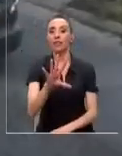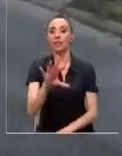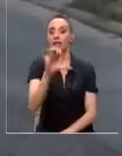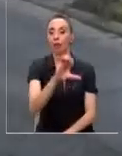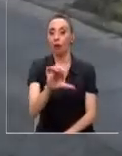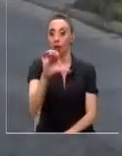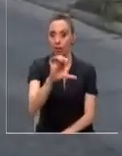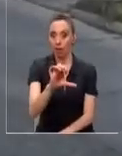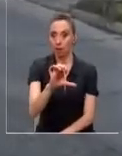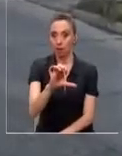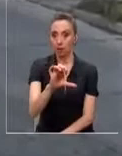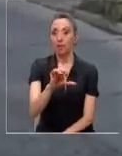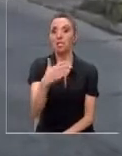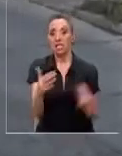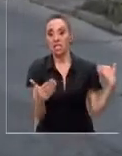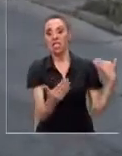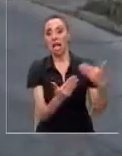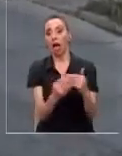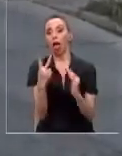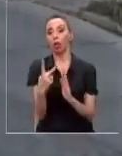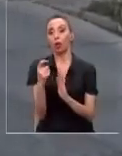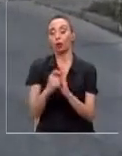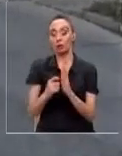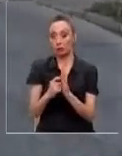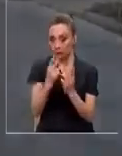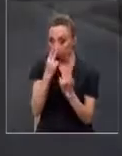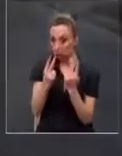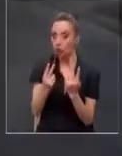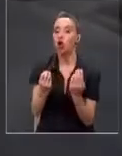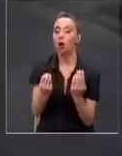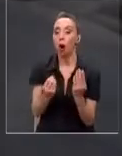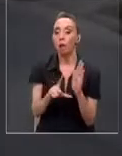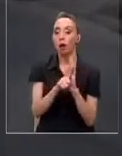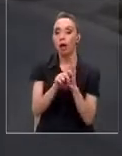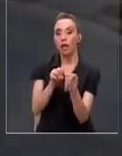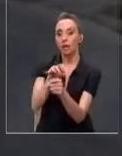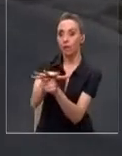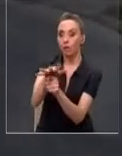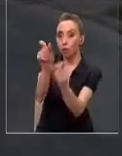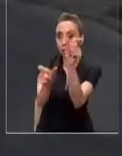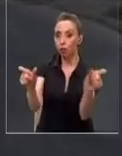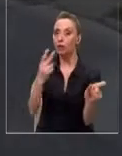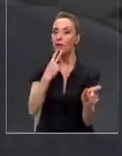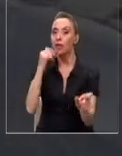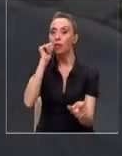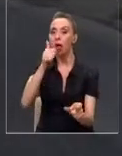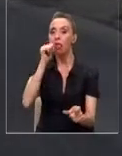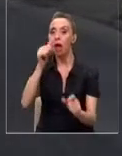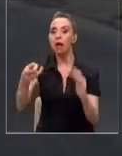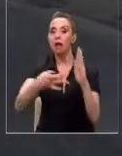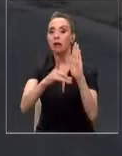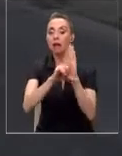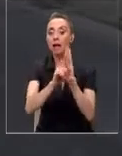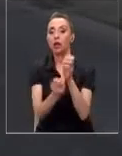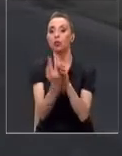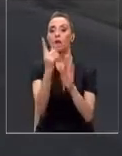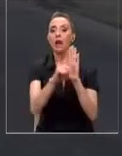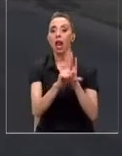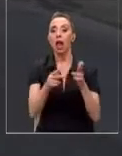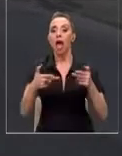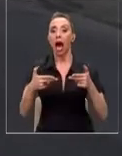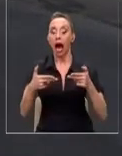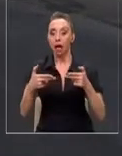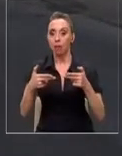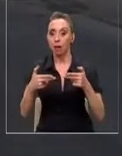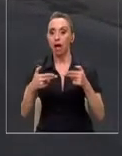enero de este año. A 2 meses de esto, veremos cómo ha impactado en la calle, en la vida diaria, en los delitos, la nueva ley de armas